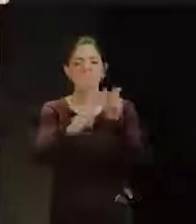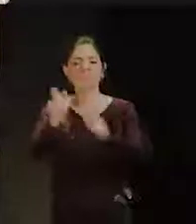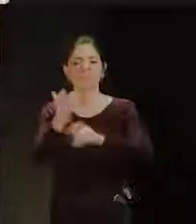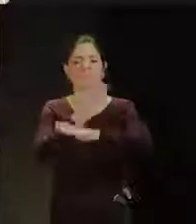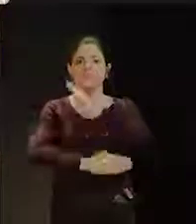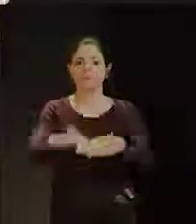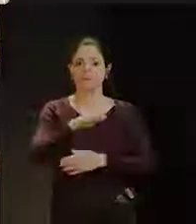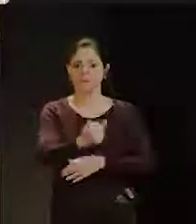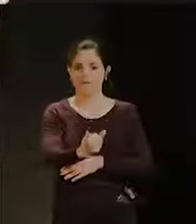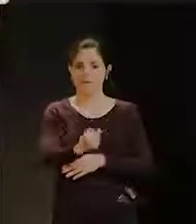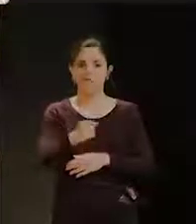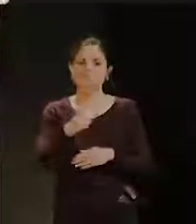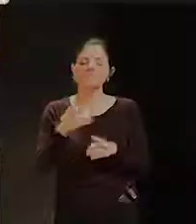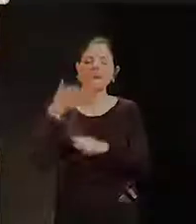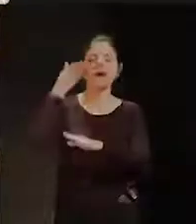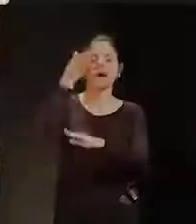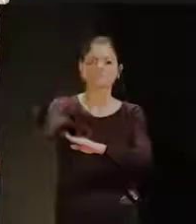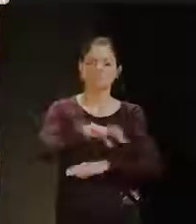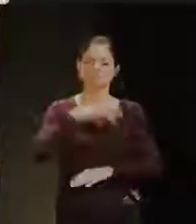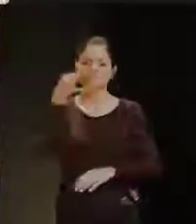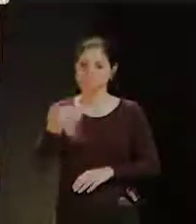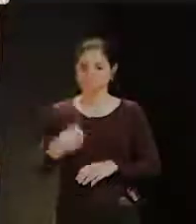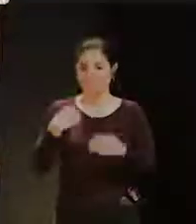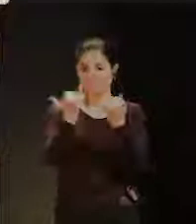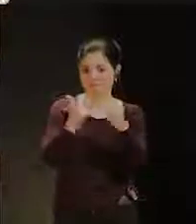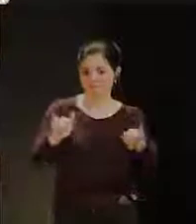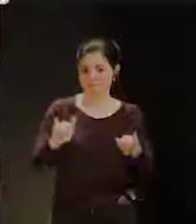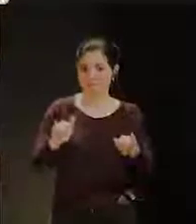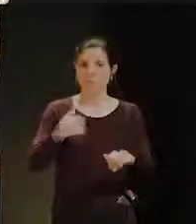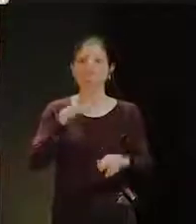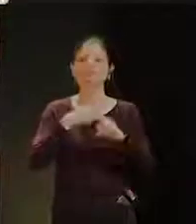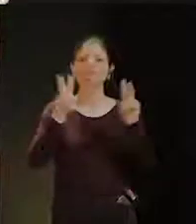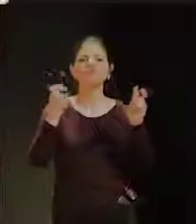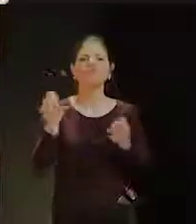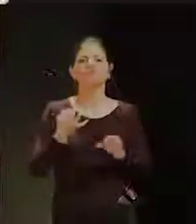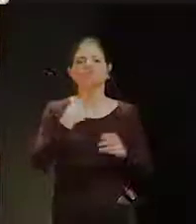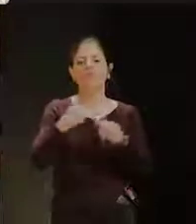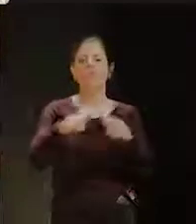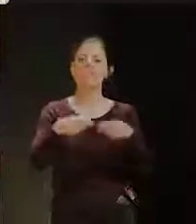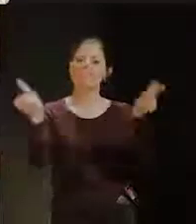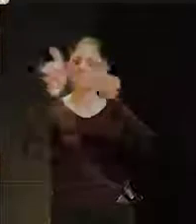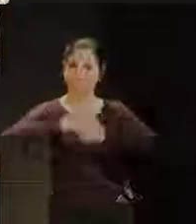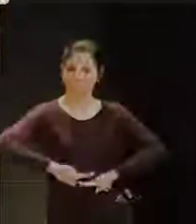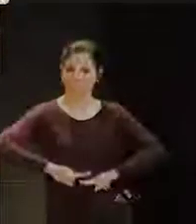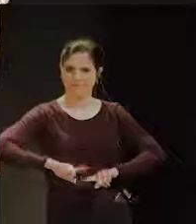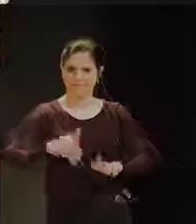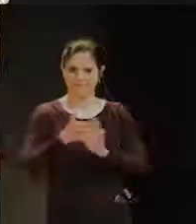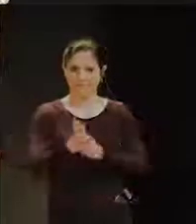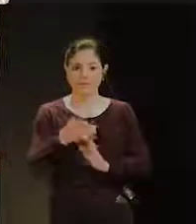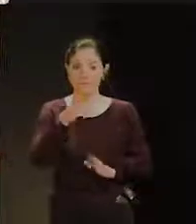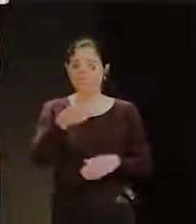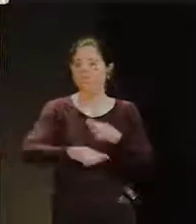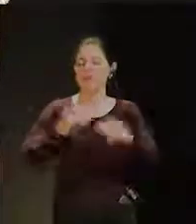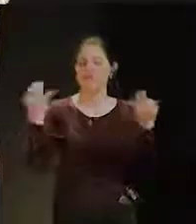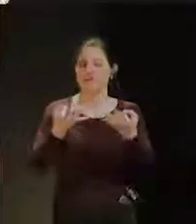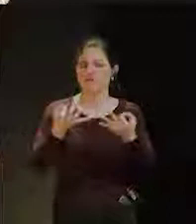con discapacidad a asistir a este tipo de eventos. Lo llamamos el comprador misterioso. Y pues lo que